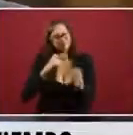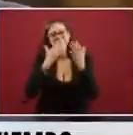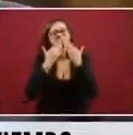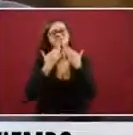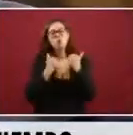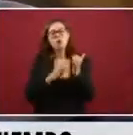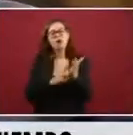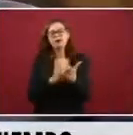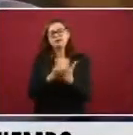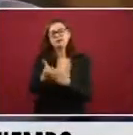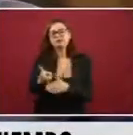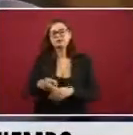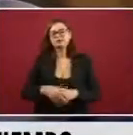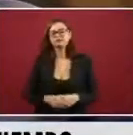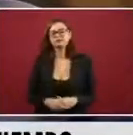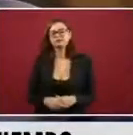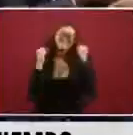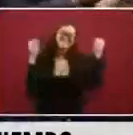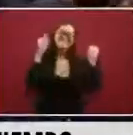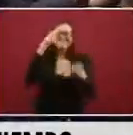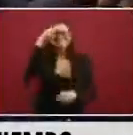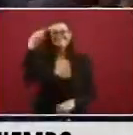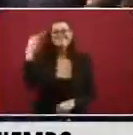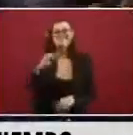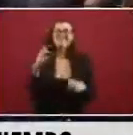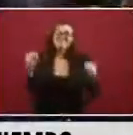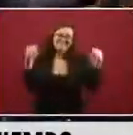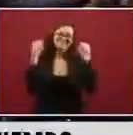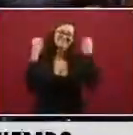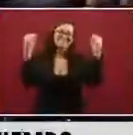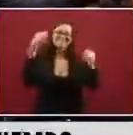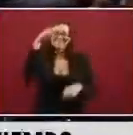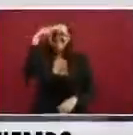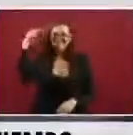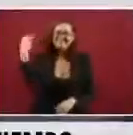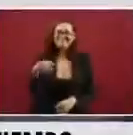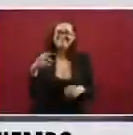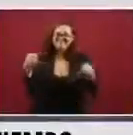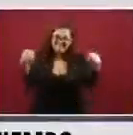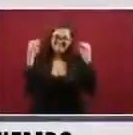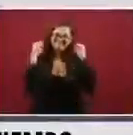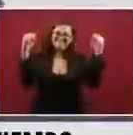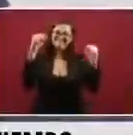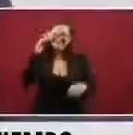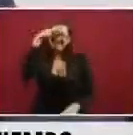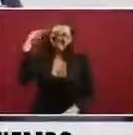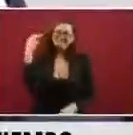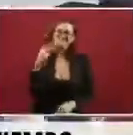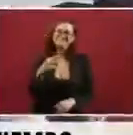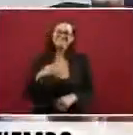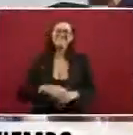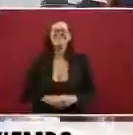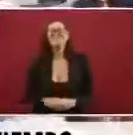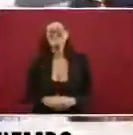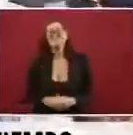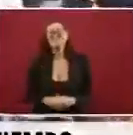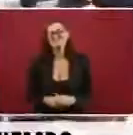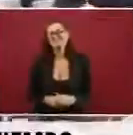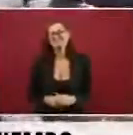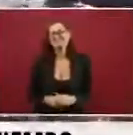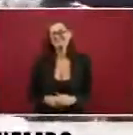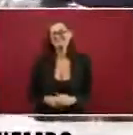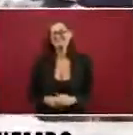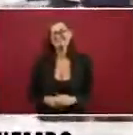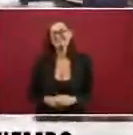del evento fue relativamente menor al que utilizaron sus dos antecesores. No se necesitaba más, pues la única persona